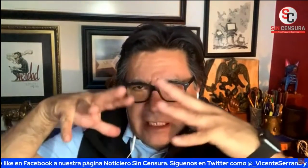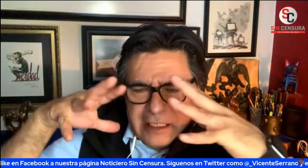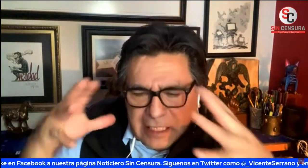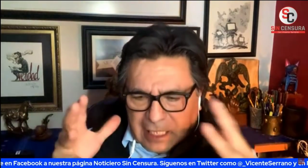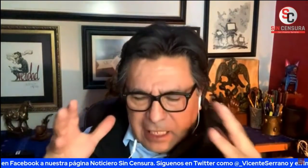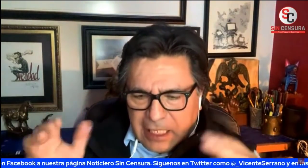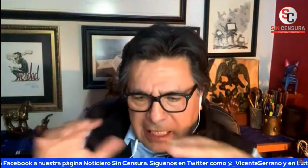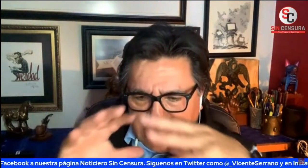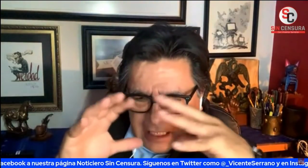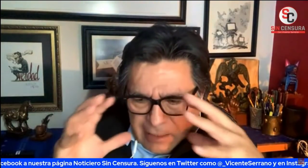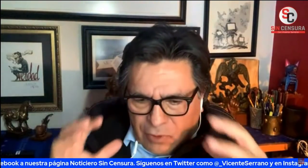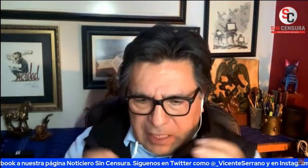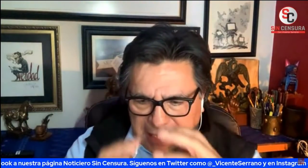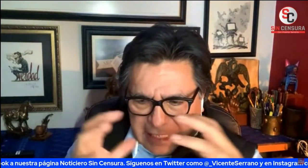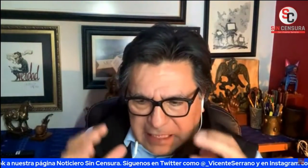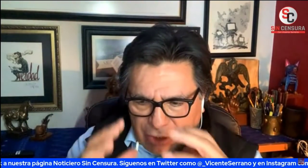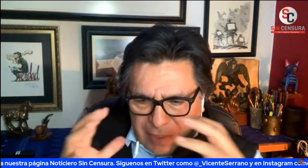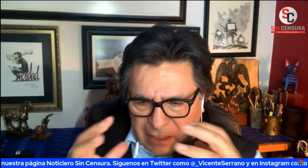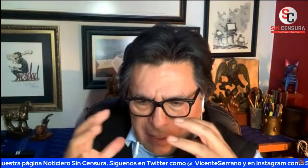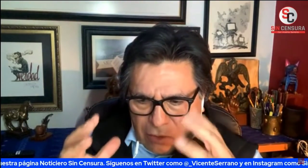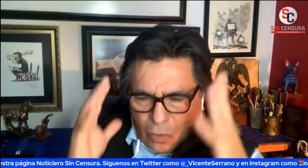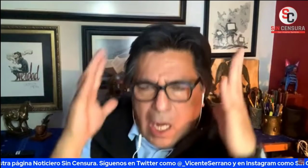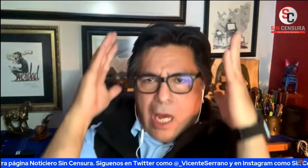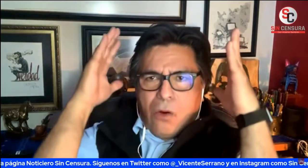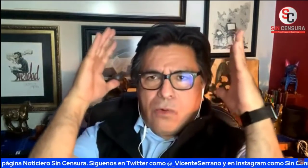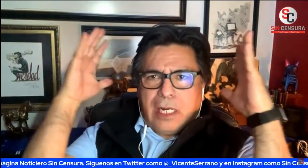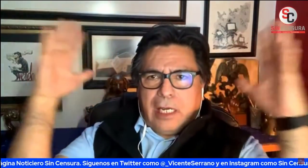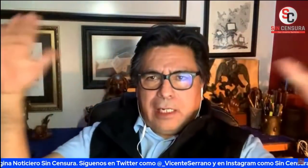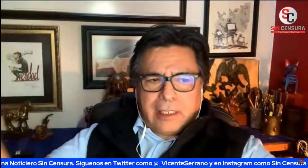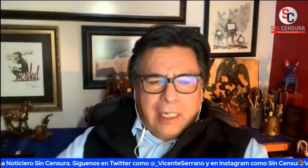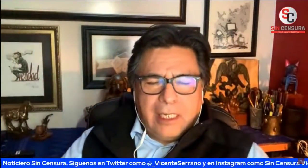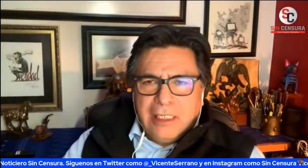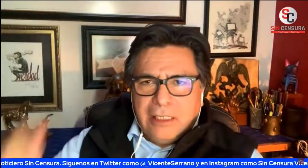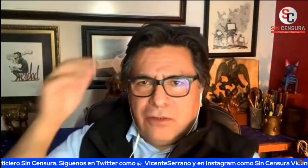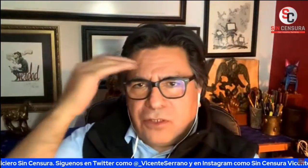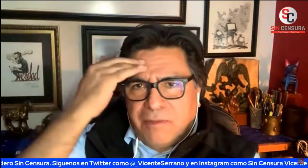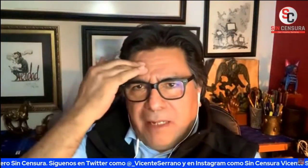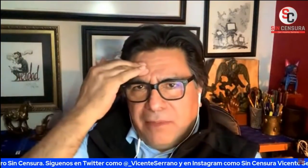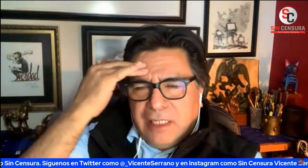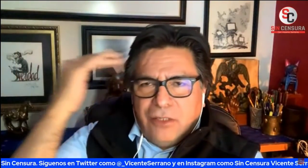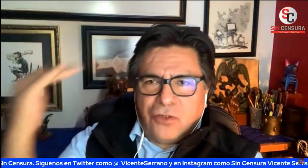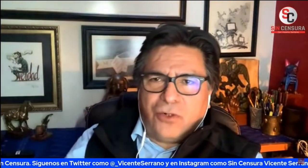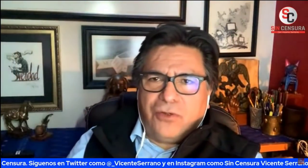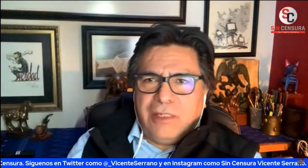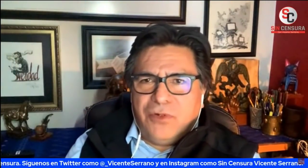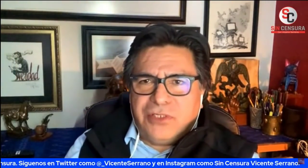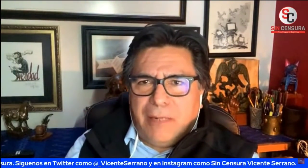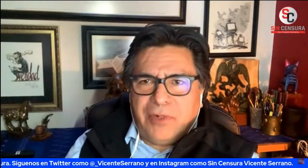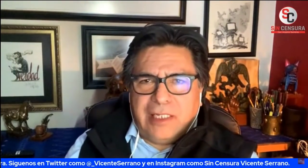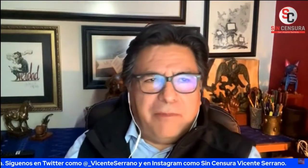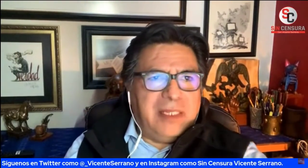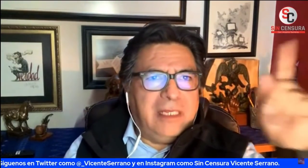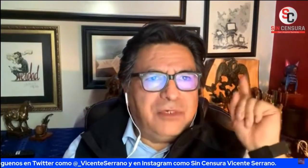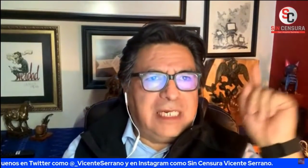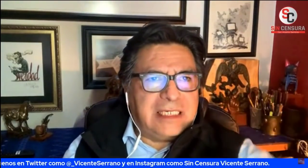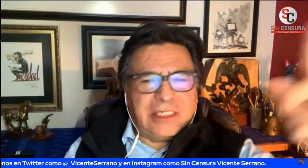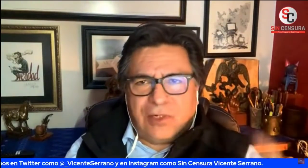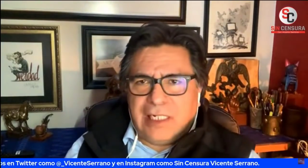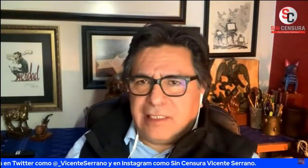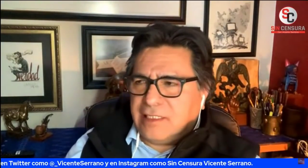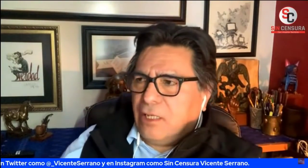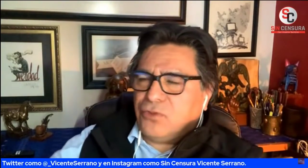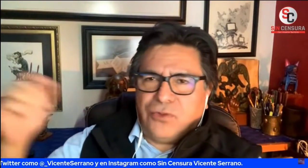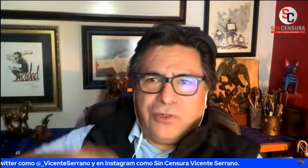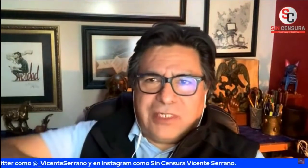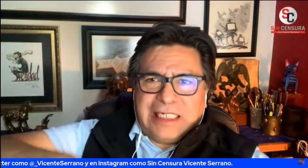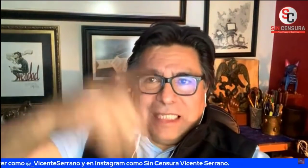bola de cristal y en esa bola de cristal hubiera adivinado, wow, una guerra, nos jodimos ya porque dependemos de las